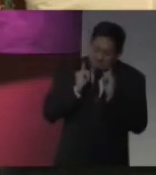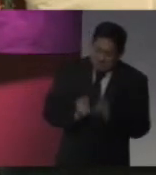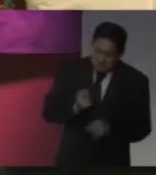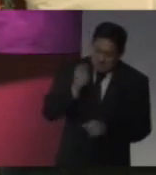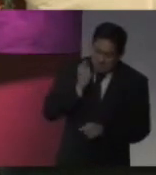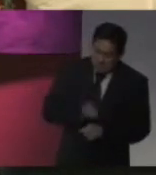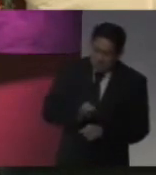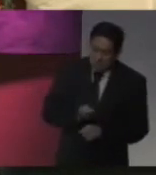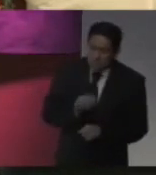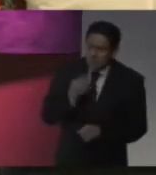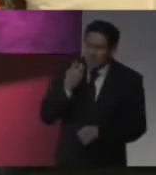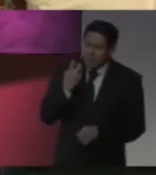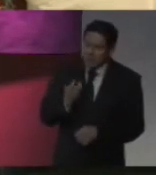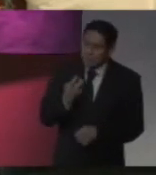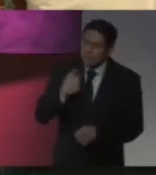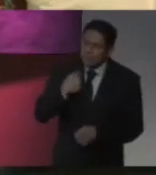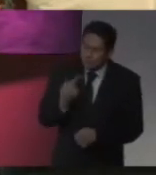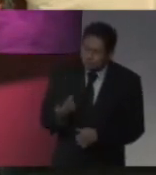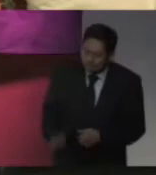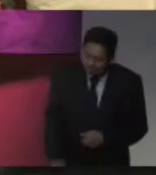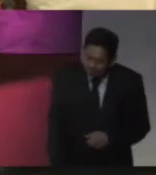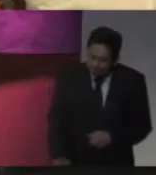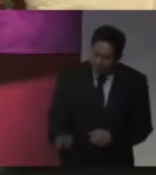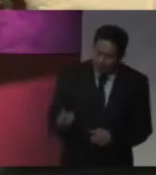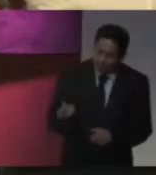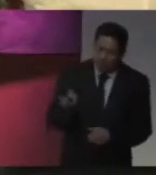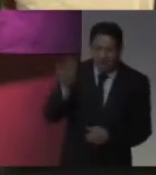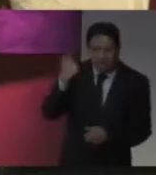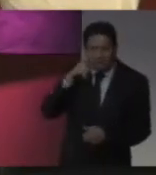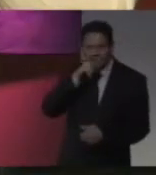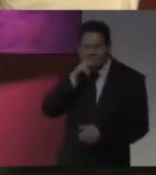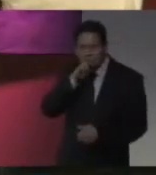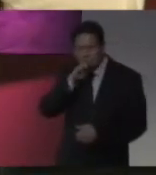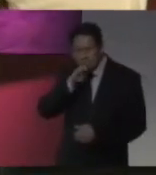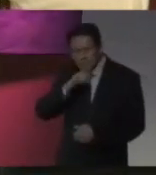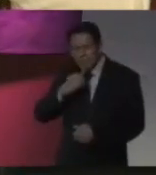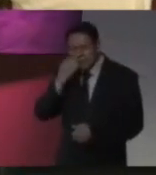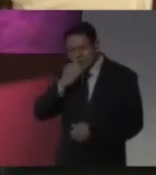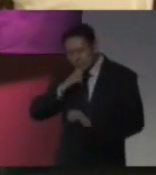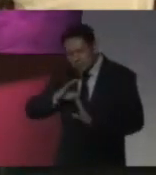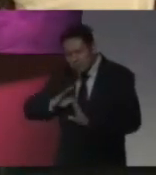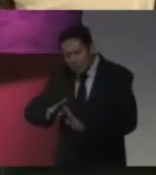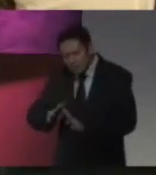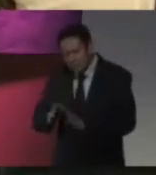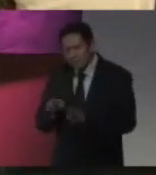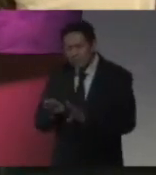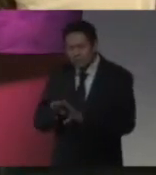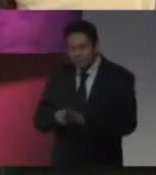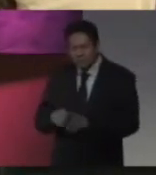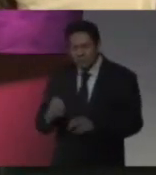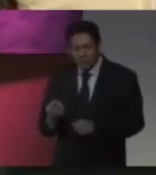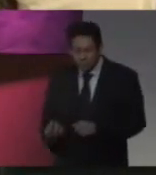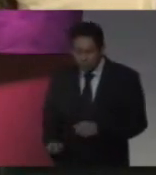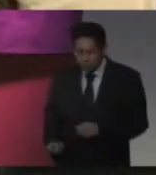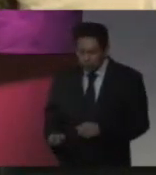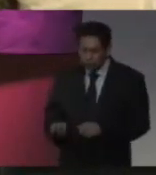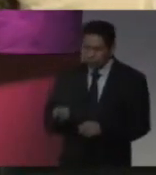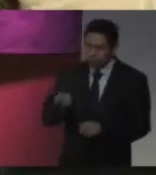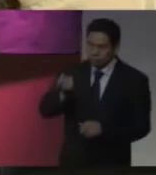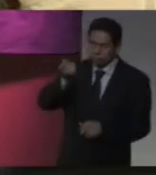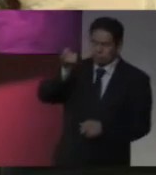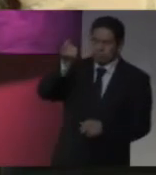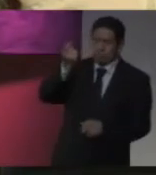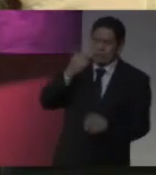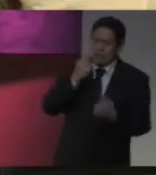Eso viene de cómo uno creció, cómo las escuelas, las instituciones, todo el aparato